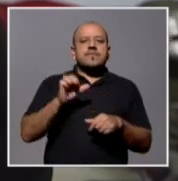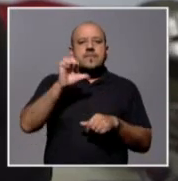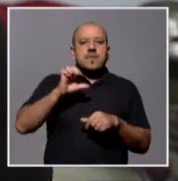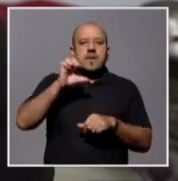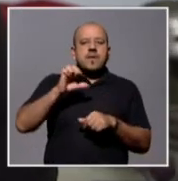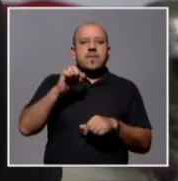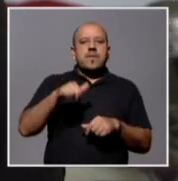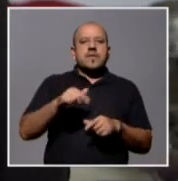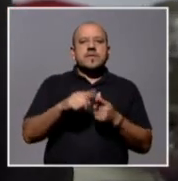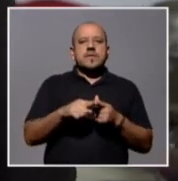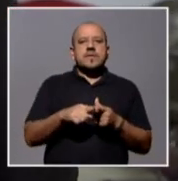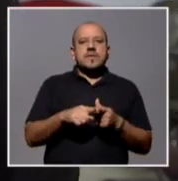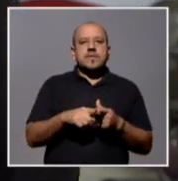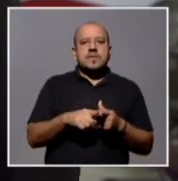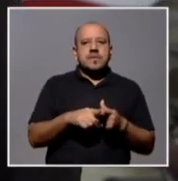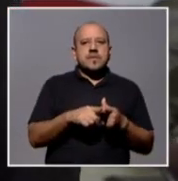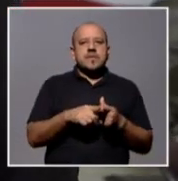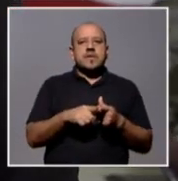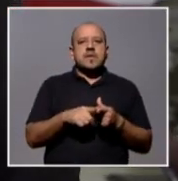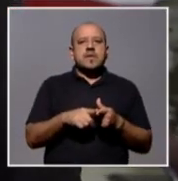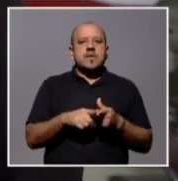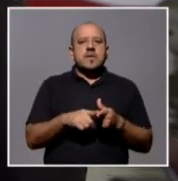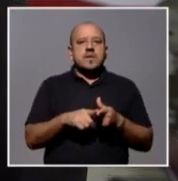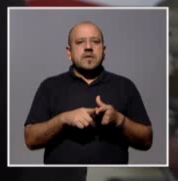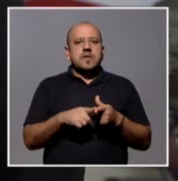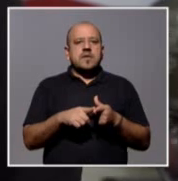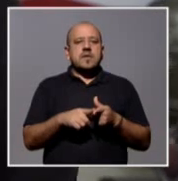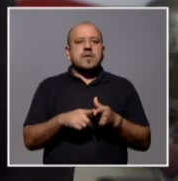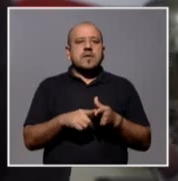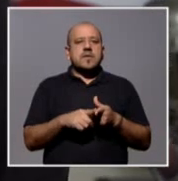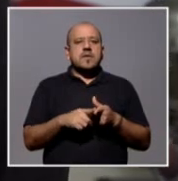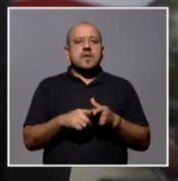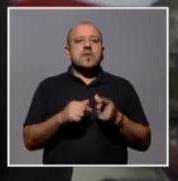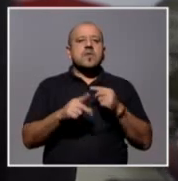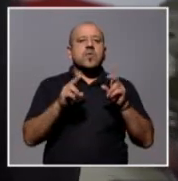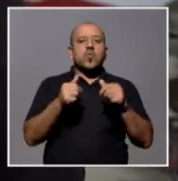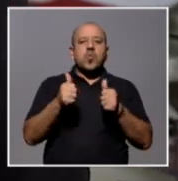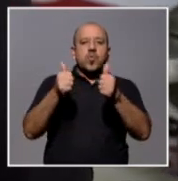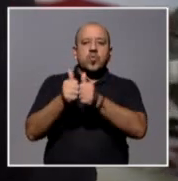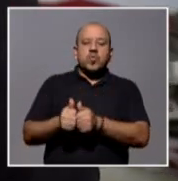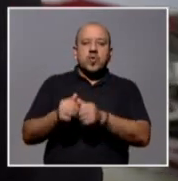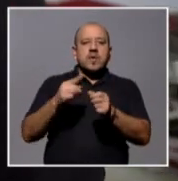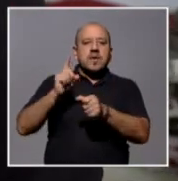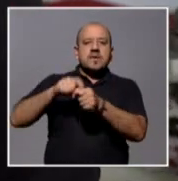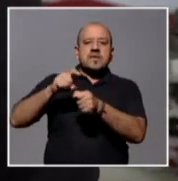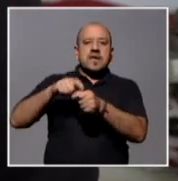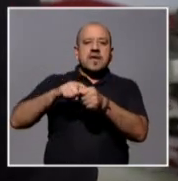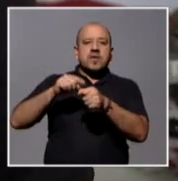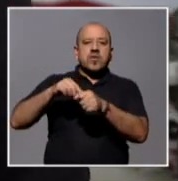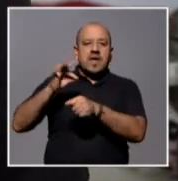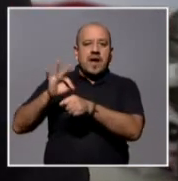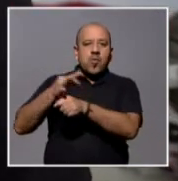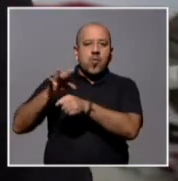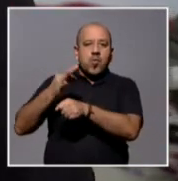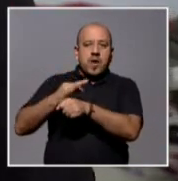muy malos problemas financieros, decidimos armar una cooperativa en conjunto con el Sindicato de la Aguja al cual pertenecemos. Entonces,